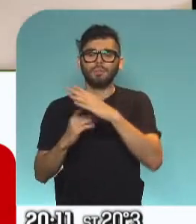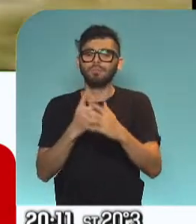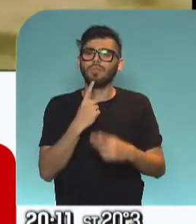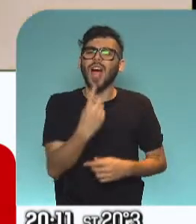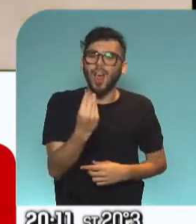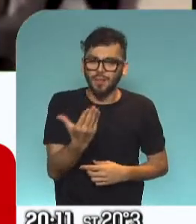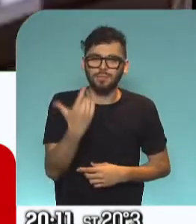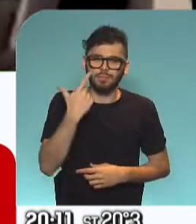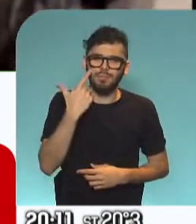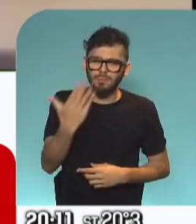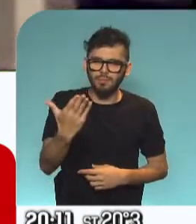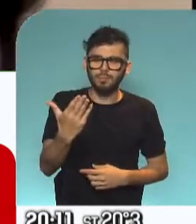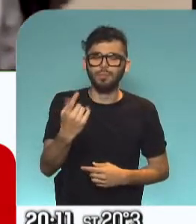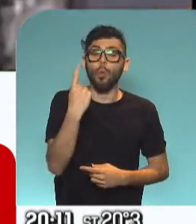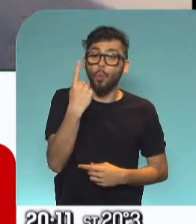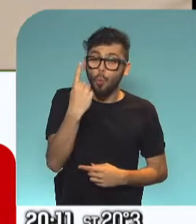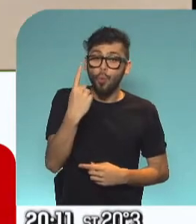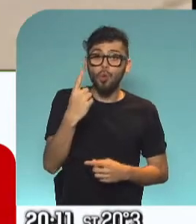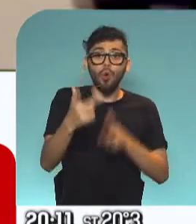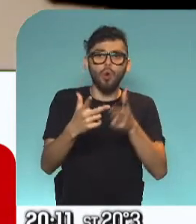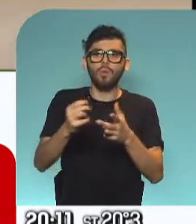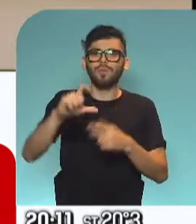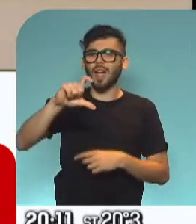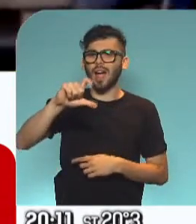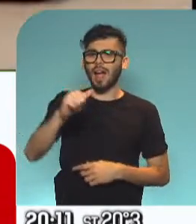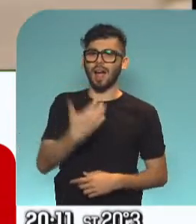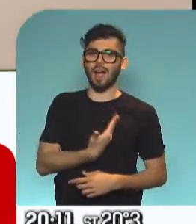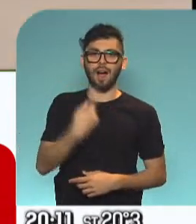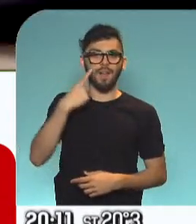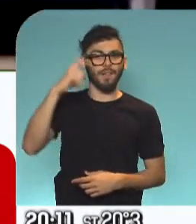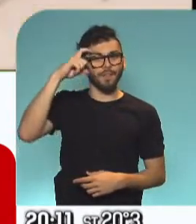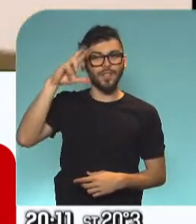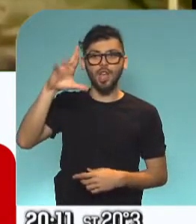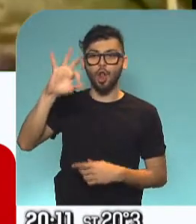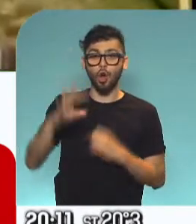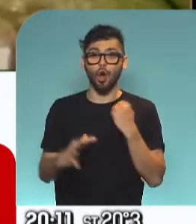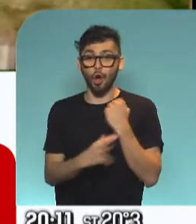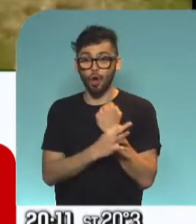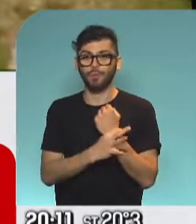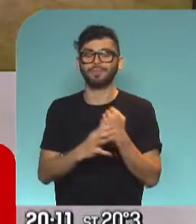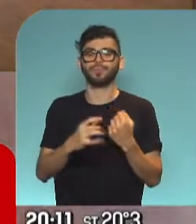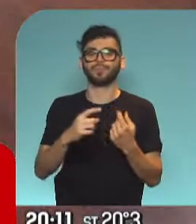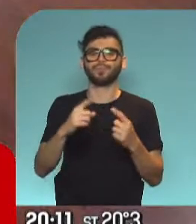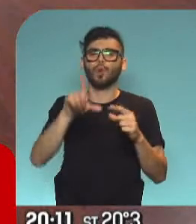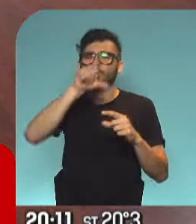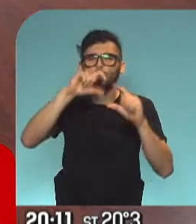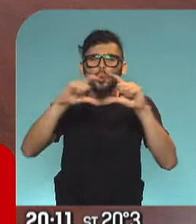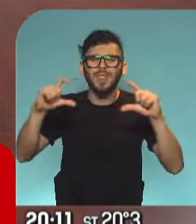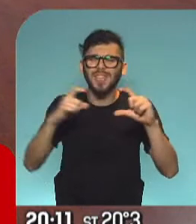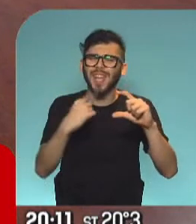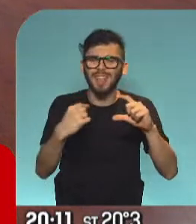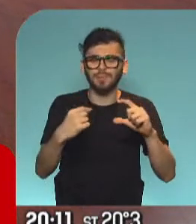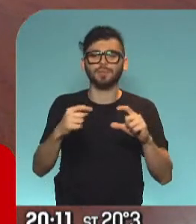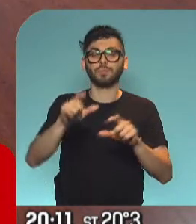en pantalla. Uno de los que habló fue Santiago Cafiero. Tenemos por allí el tuit del jefe de gabinete, que dice que los argentinos